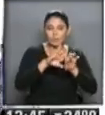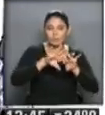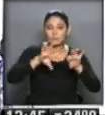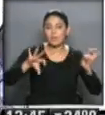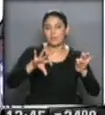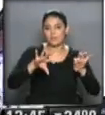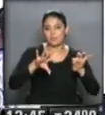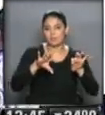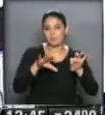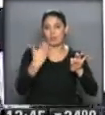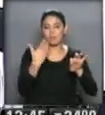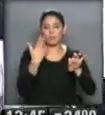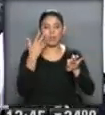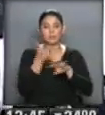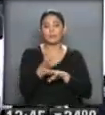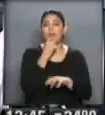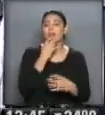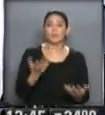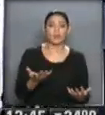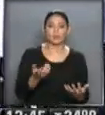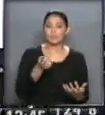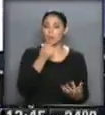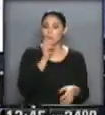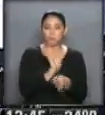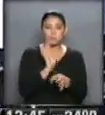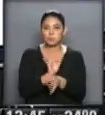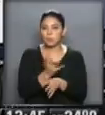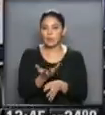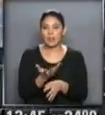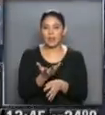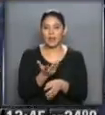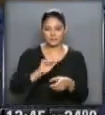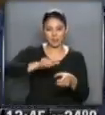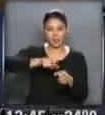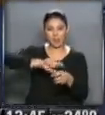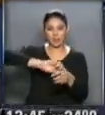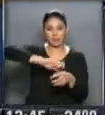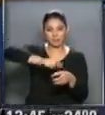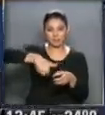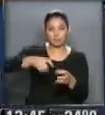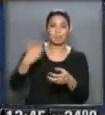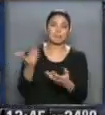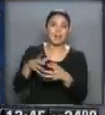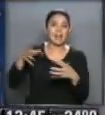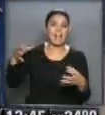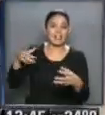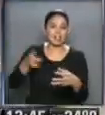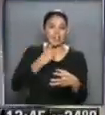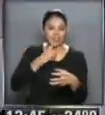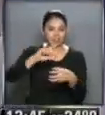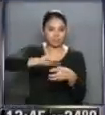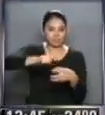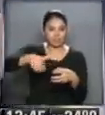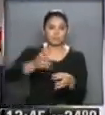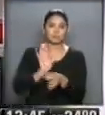acero, hierro, para hacer bien gráficos, como si fuera una suerte de abrelatas gigante, por supuesto, con la